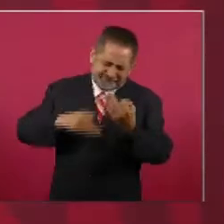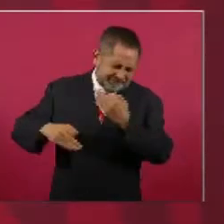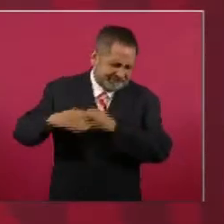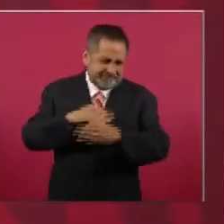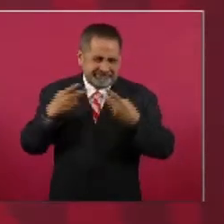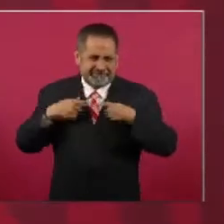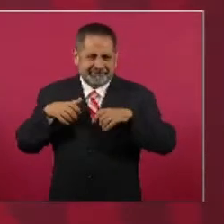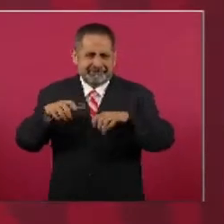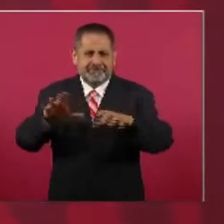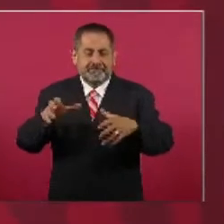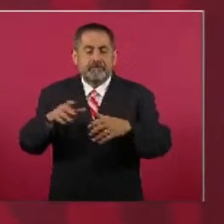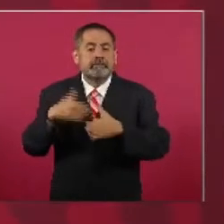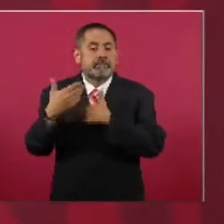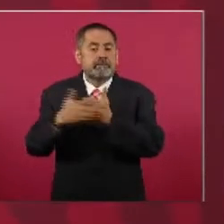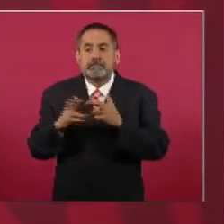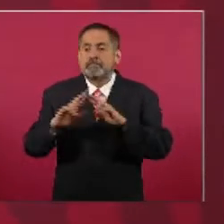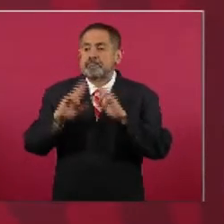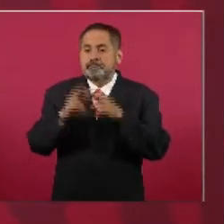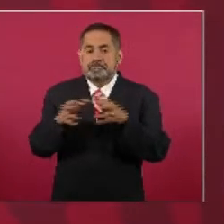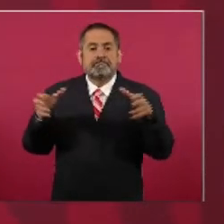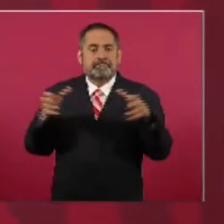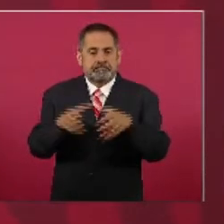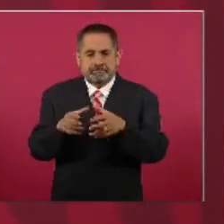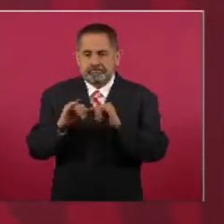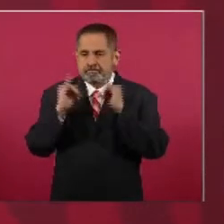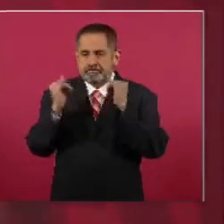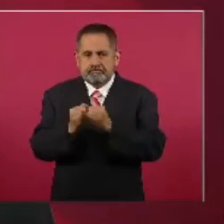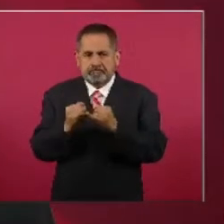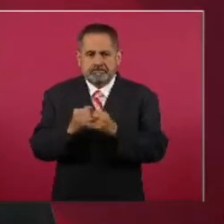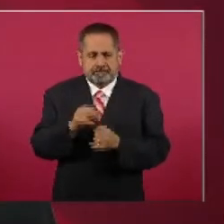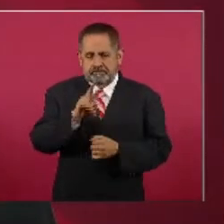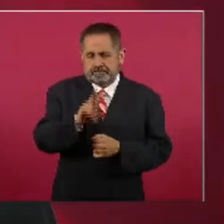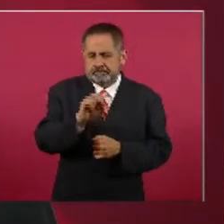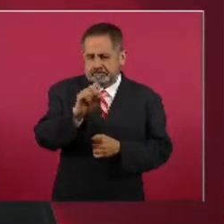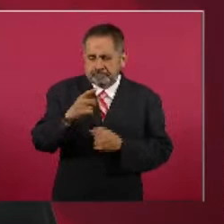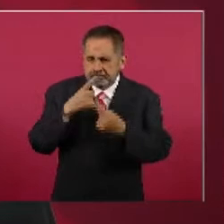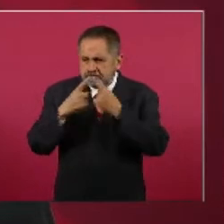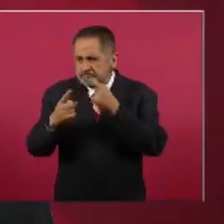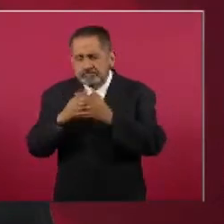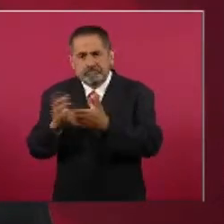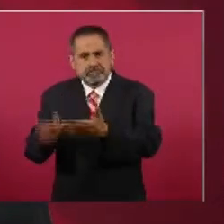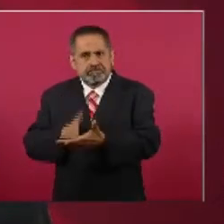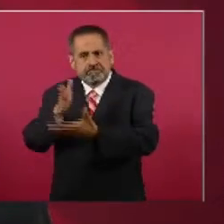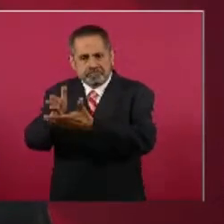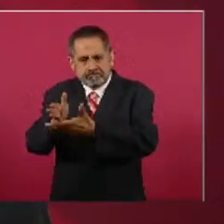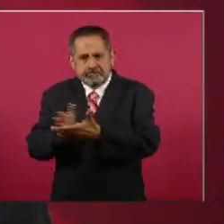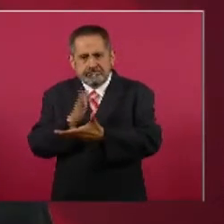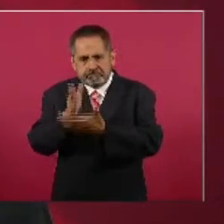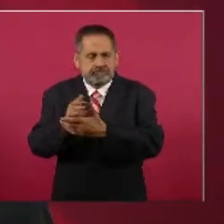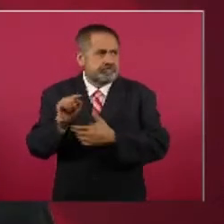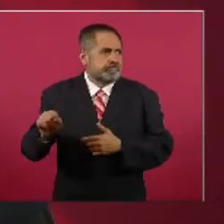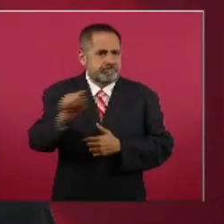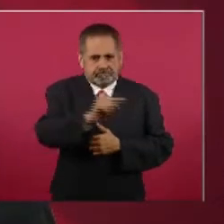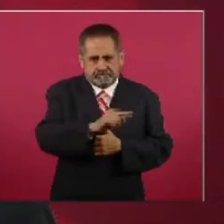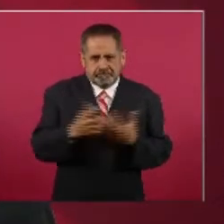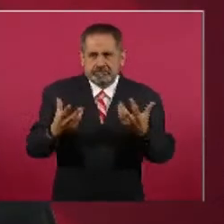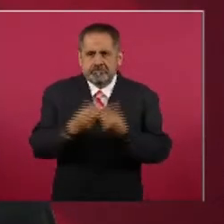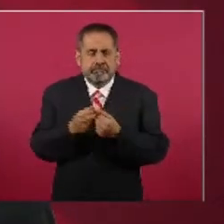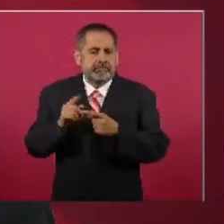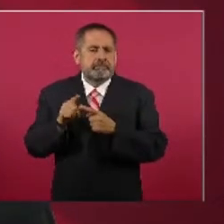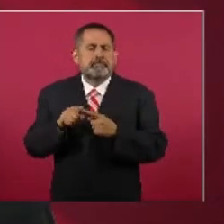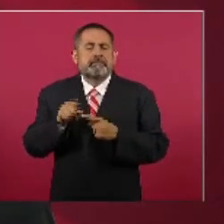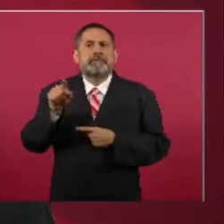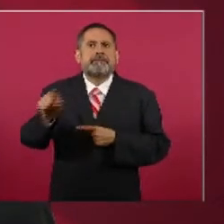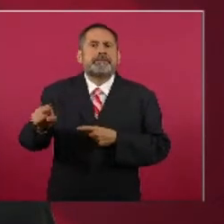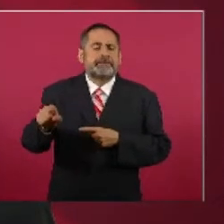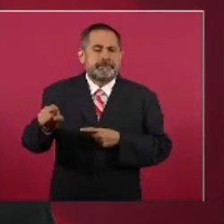porque me voy a reunir con ellos un fin de semana y voy a ir para reunirme a